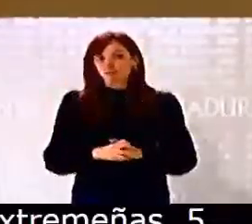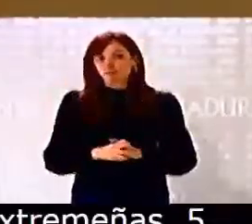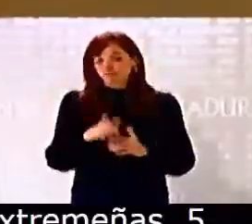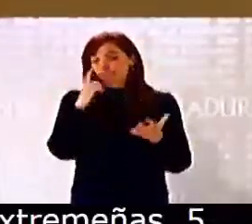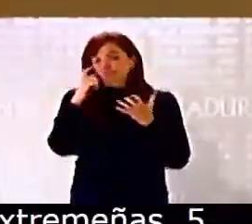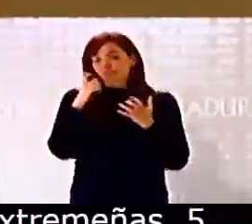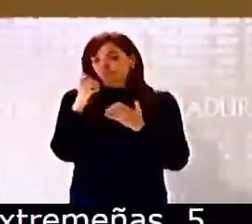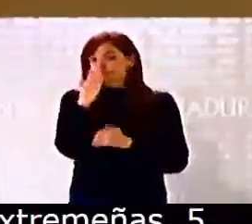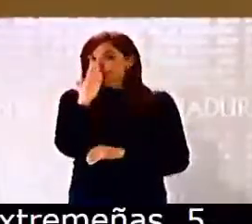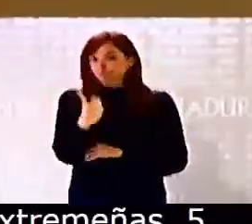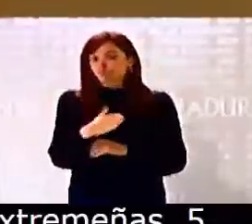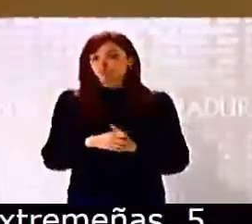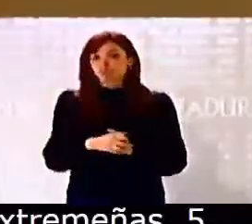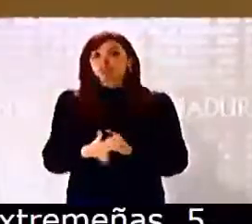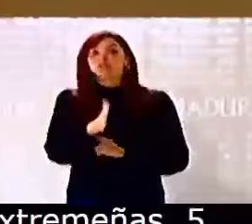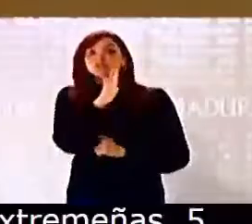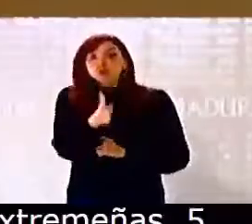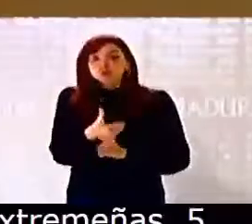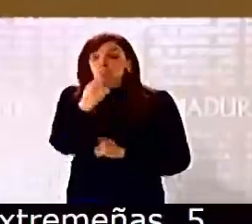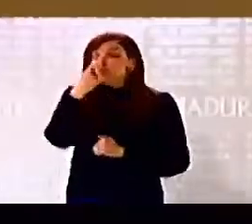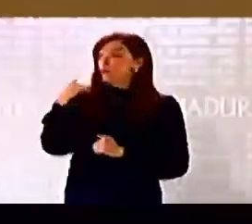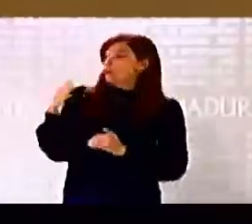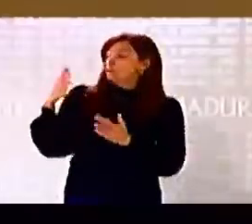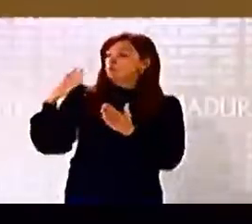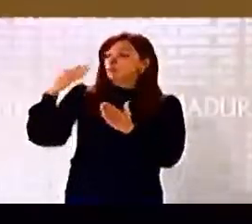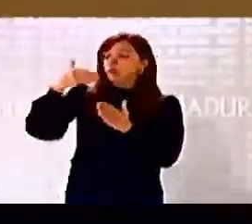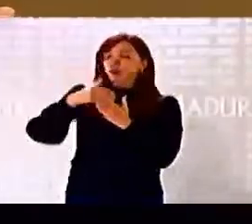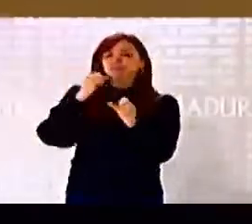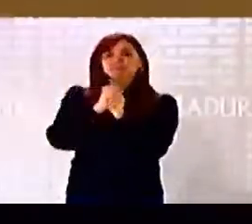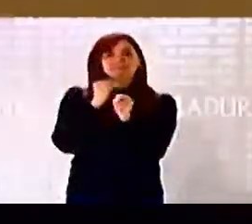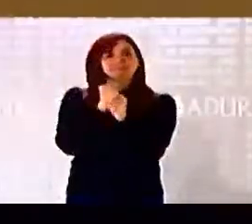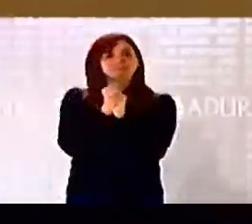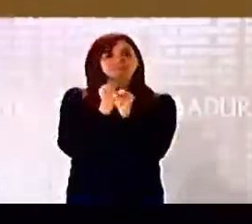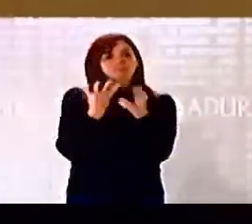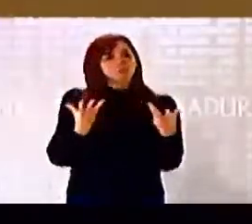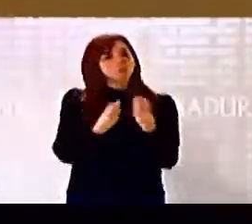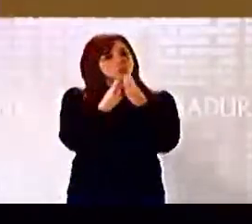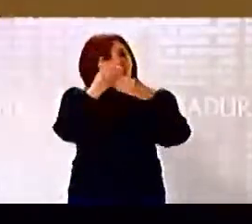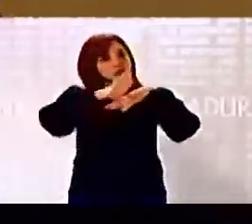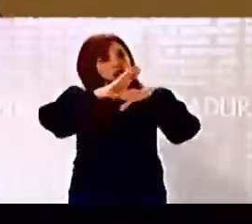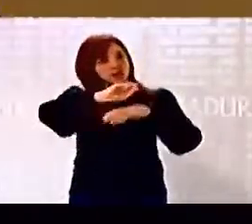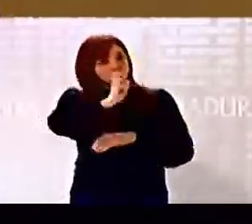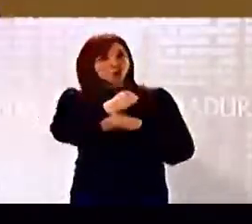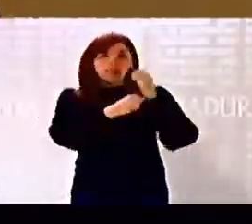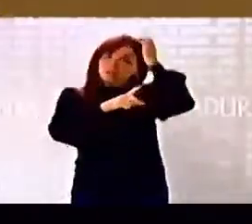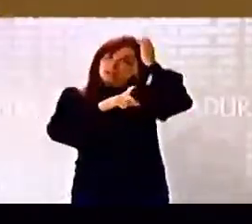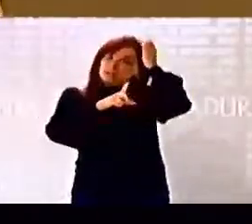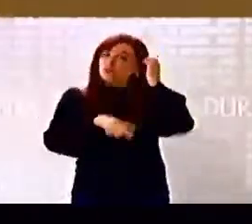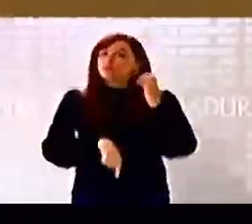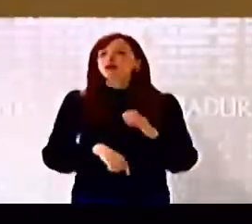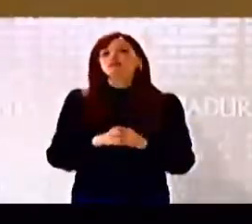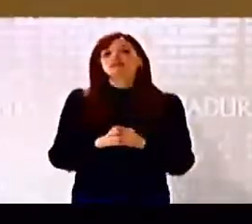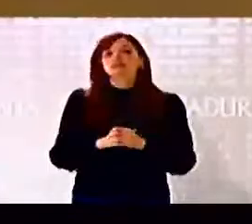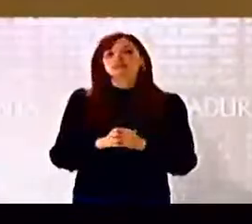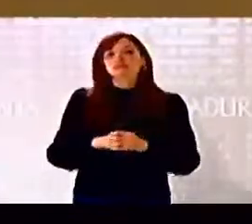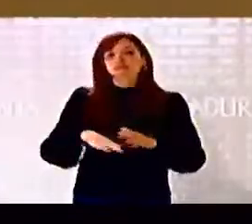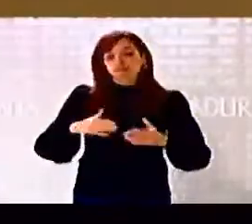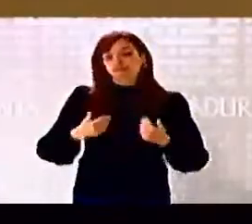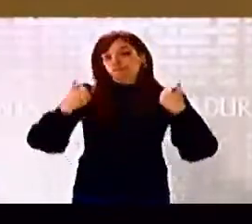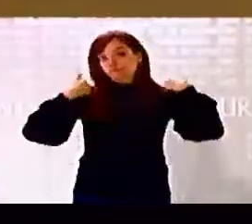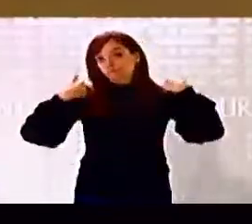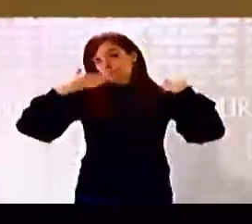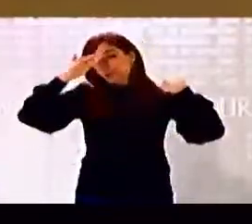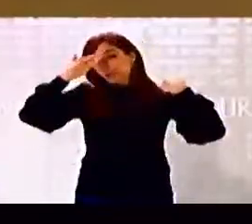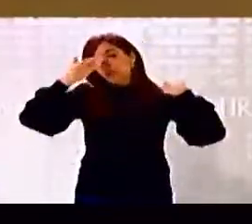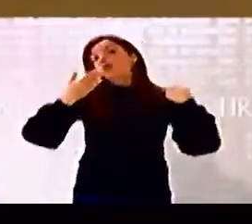manera conjunta y coordinada con otras consejerías de la Junta de Extremadura que tienen que ver con esta cuestión, aunque lo vayamos a pilotar desde la Consejería